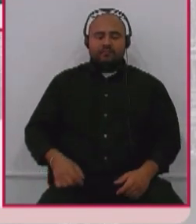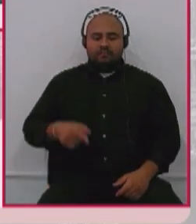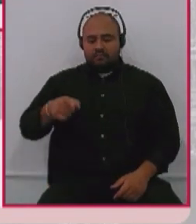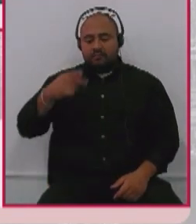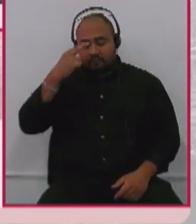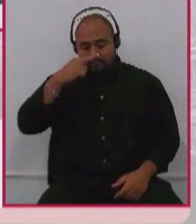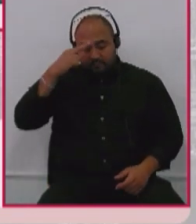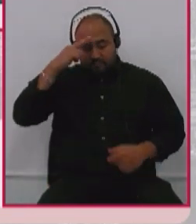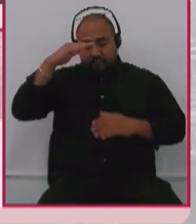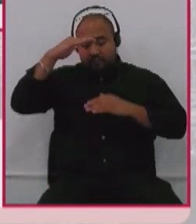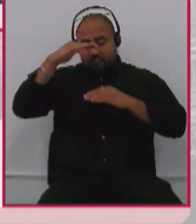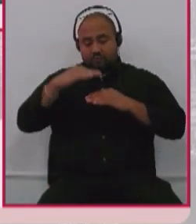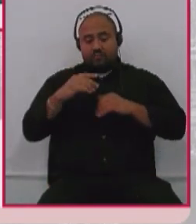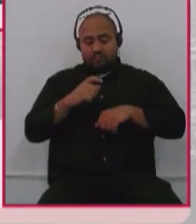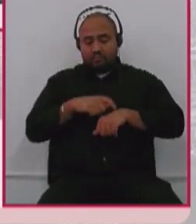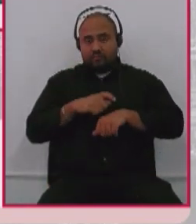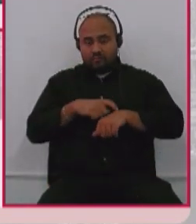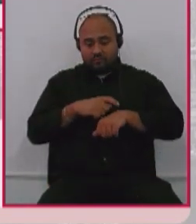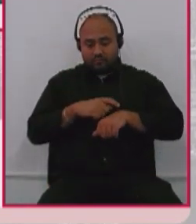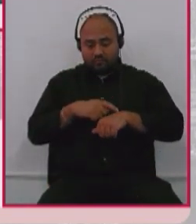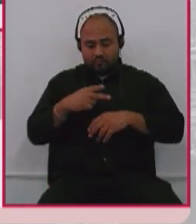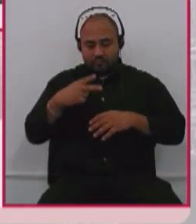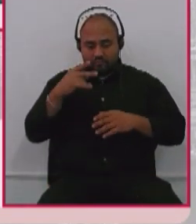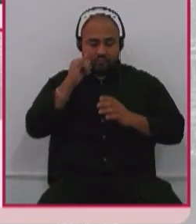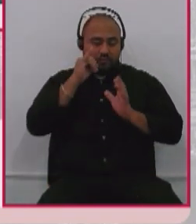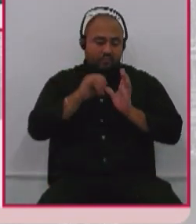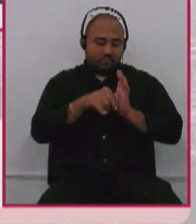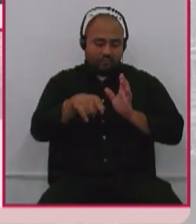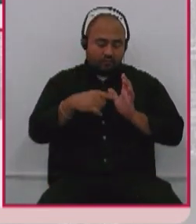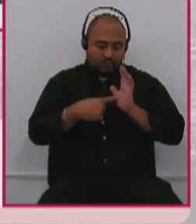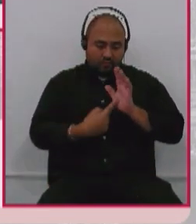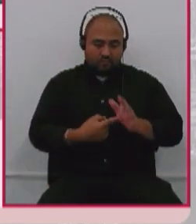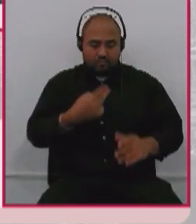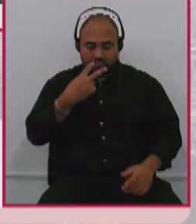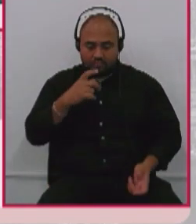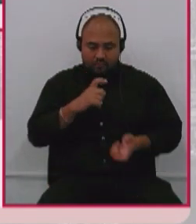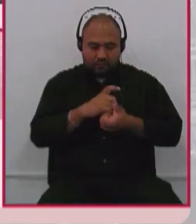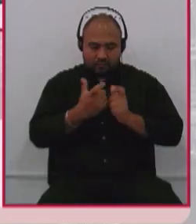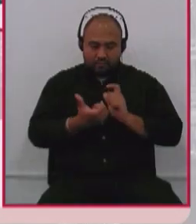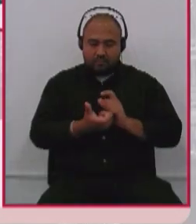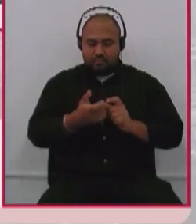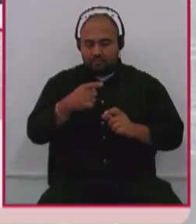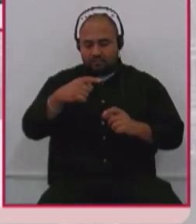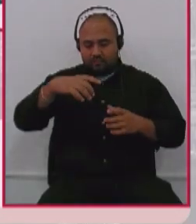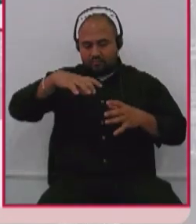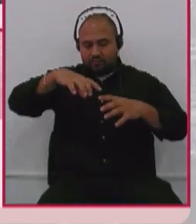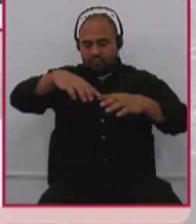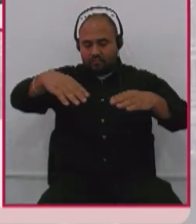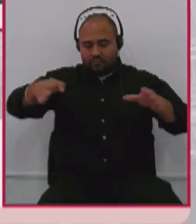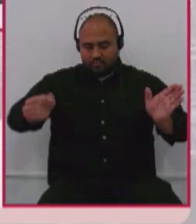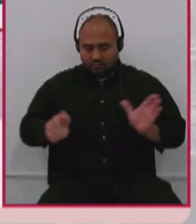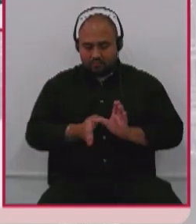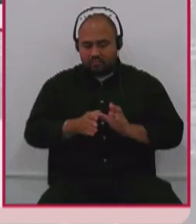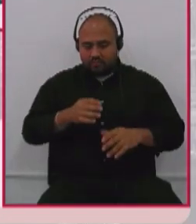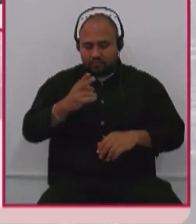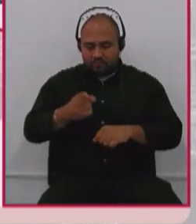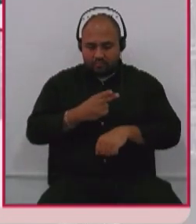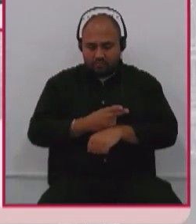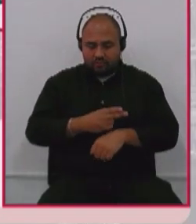fue una reducción tremenda en la cantidad de horas y se ganó como 700 horas al mes en